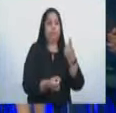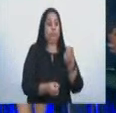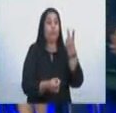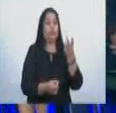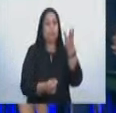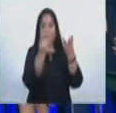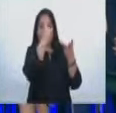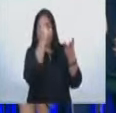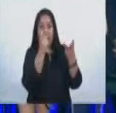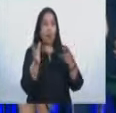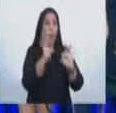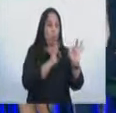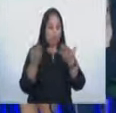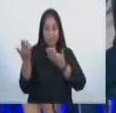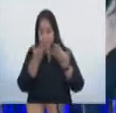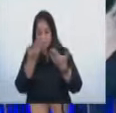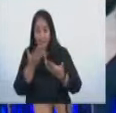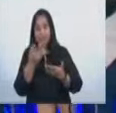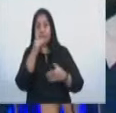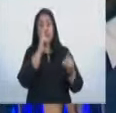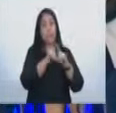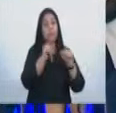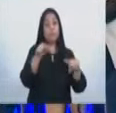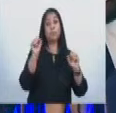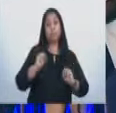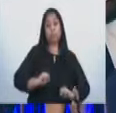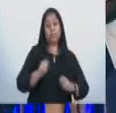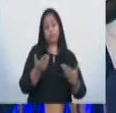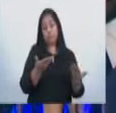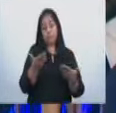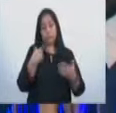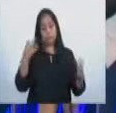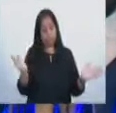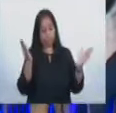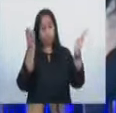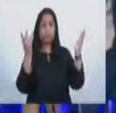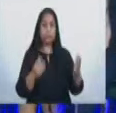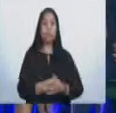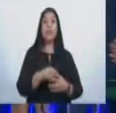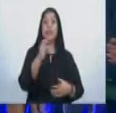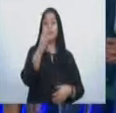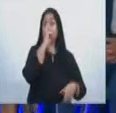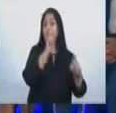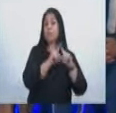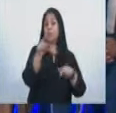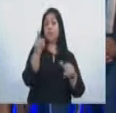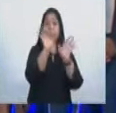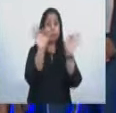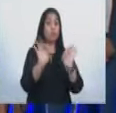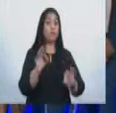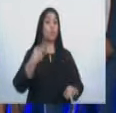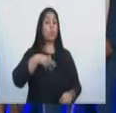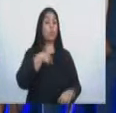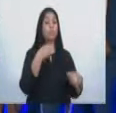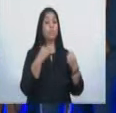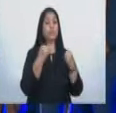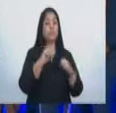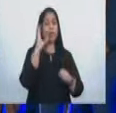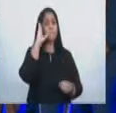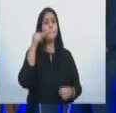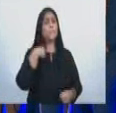estudiar sino a veces dos o tres trabajos para poder eh salir adelante esa es una de las medidas que estamos haciendo